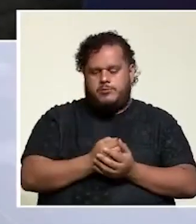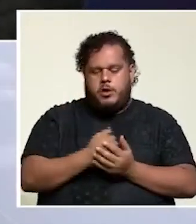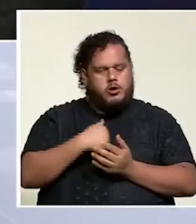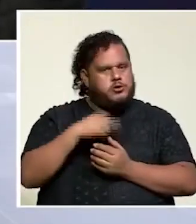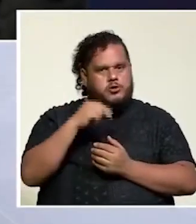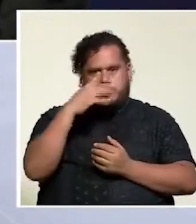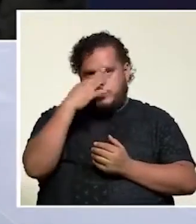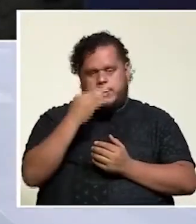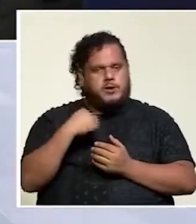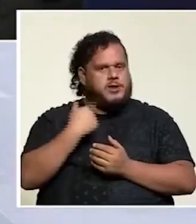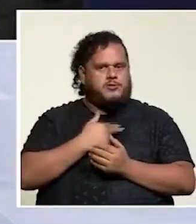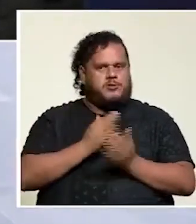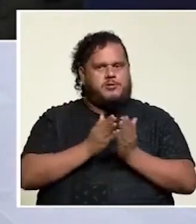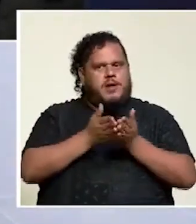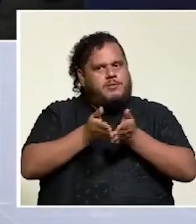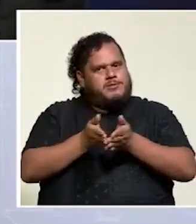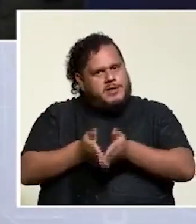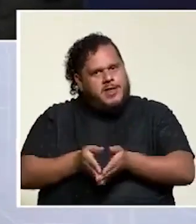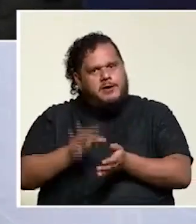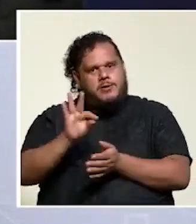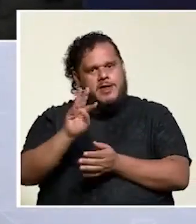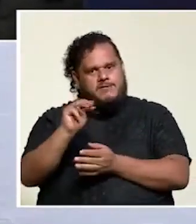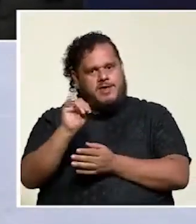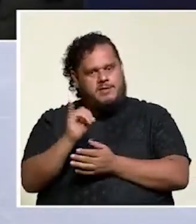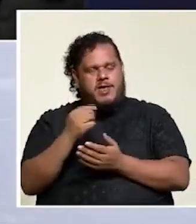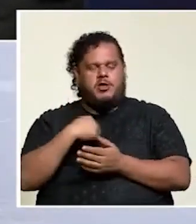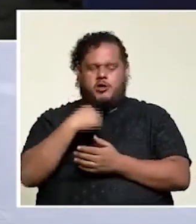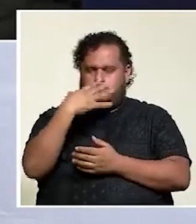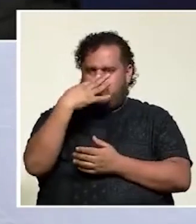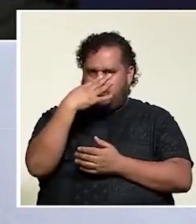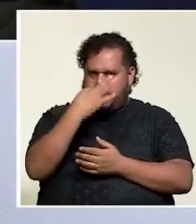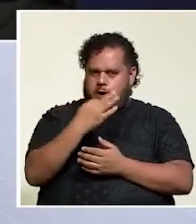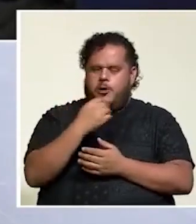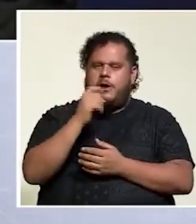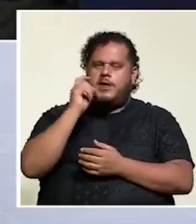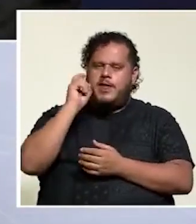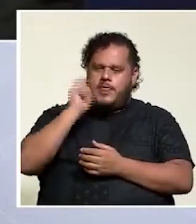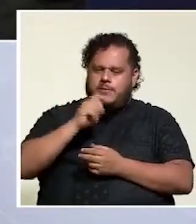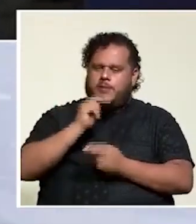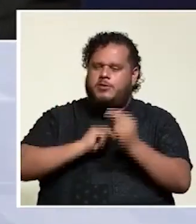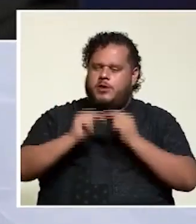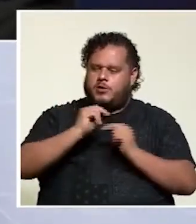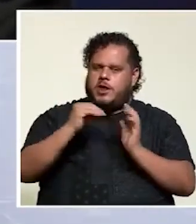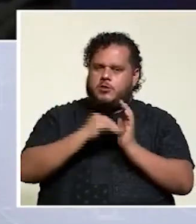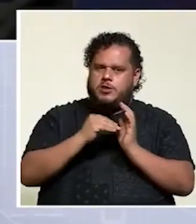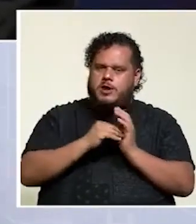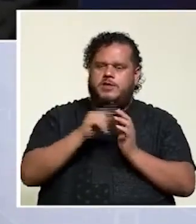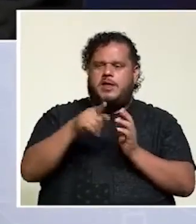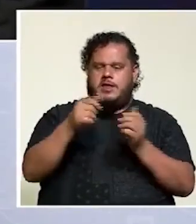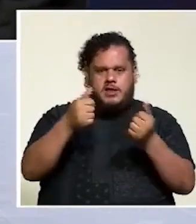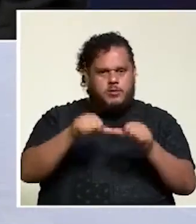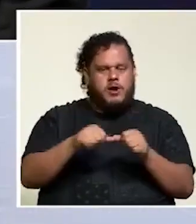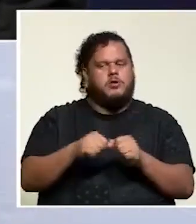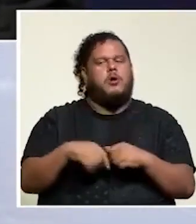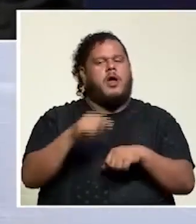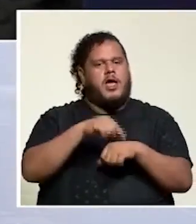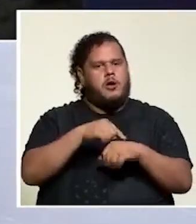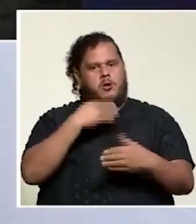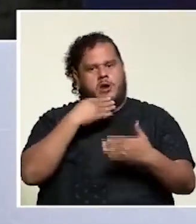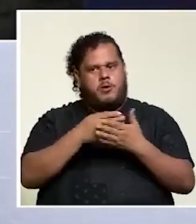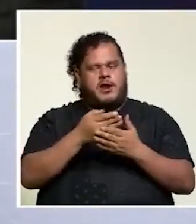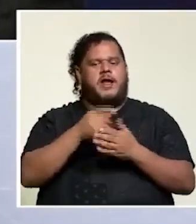creo que vamos a naufragar en el acuerdo con el Fondo Monetario Internacional. Creo que vamos a tener que renegociar ese acuerdo. Enhorabuena que lo vamos a tener que